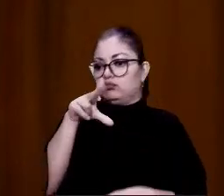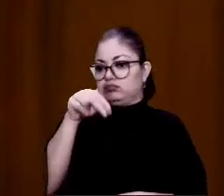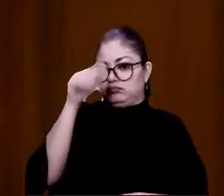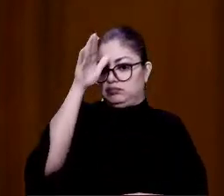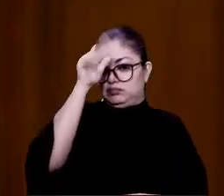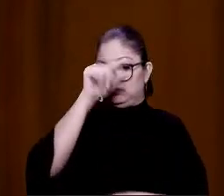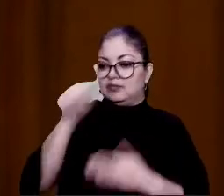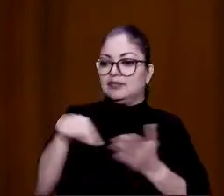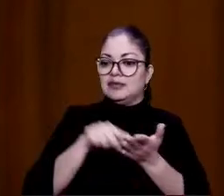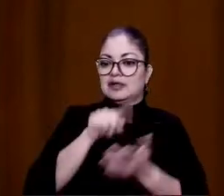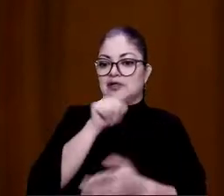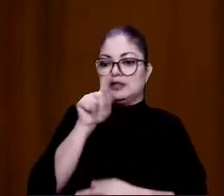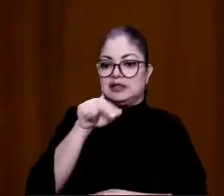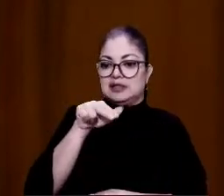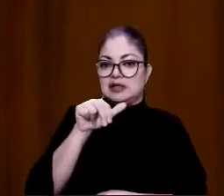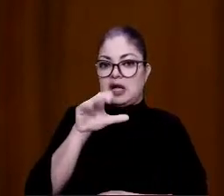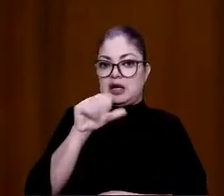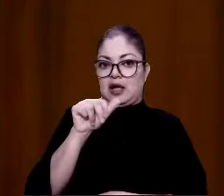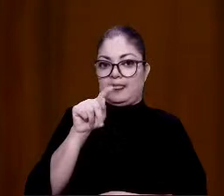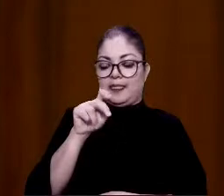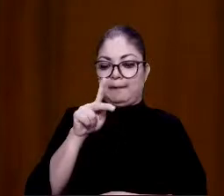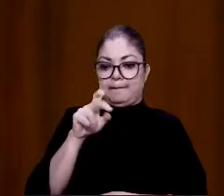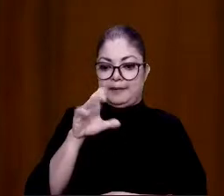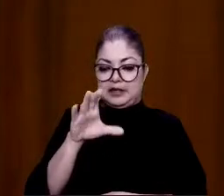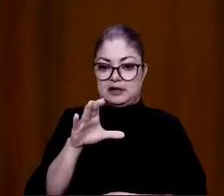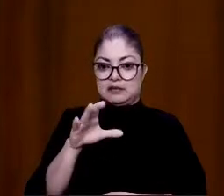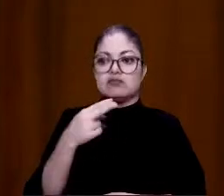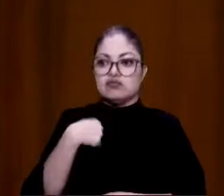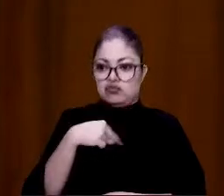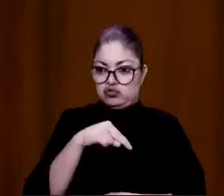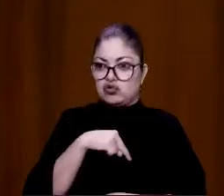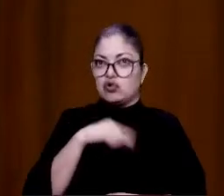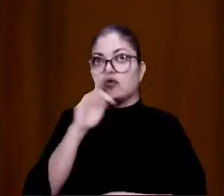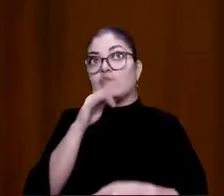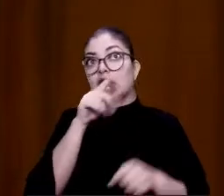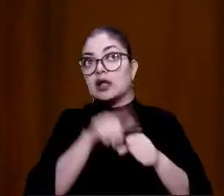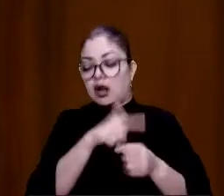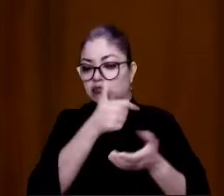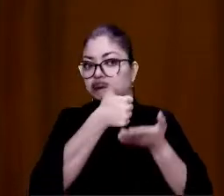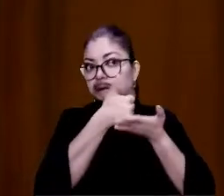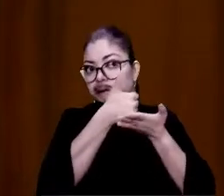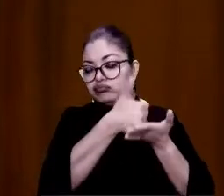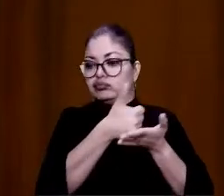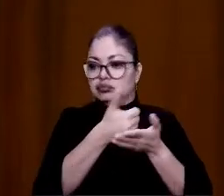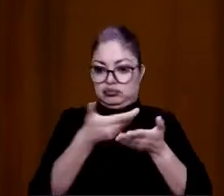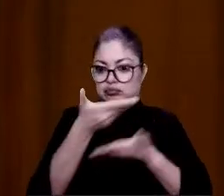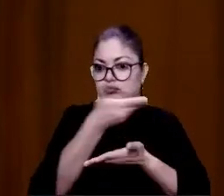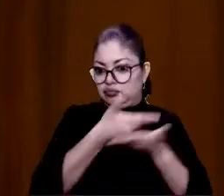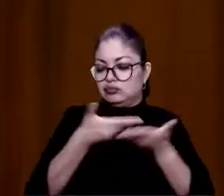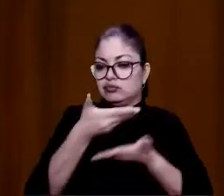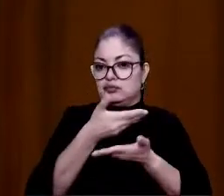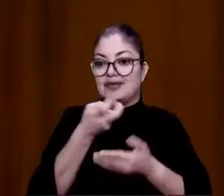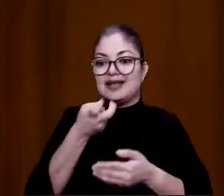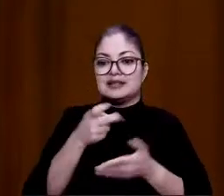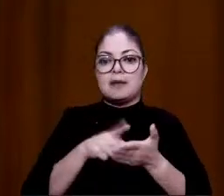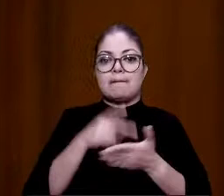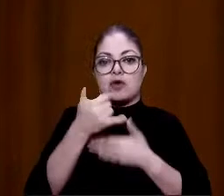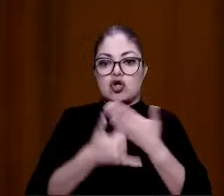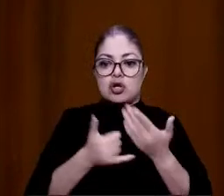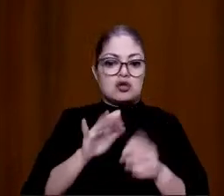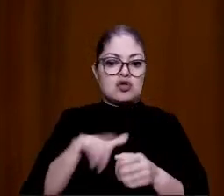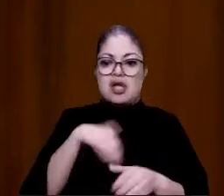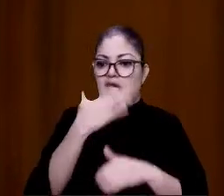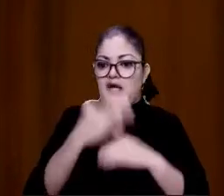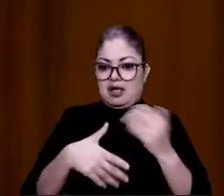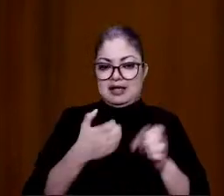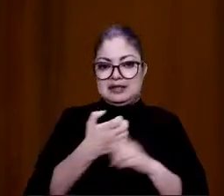Sinacantepec. Hemos colaborado con la Federación y eso ha permitido también pues, que el proyecto prácticamente esté concluido del Estado de México,